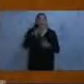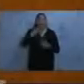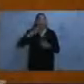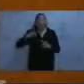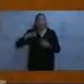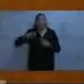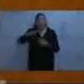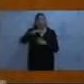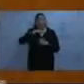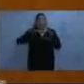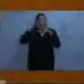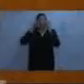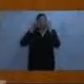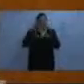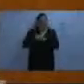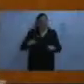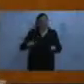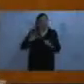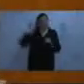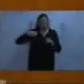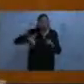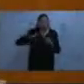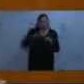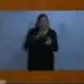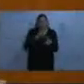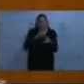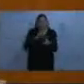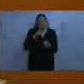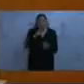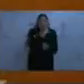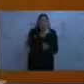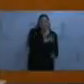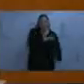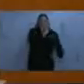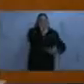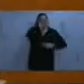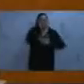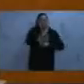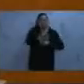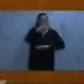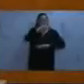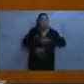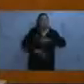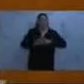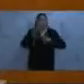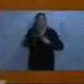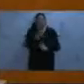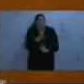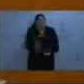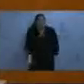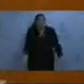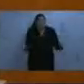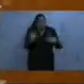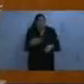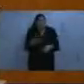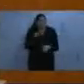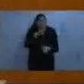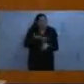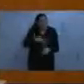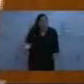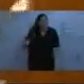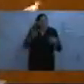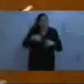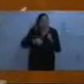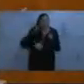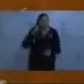estos datos, bueno, pues ustedes les han impuesto unas restricciones sin motivo alguno y después de comprobar, además,